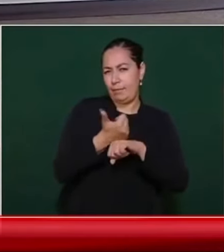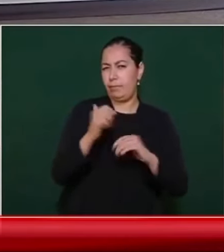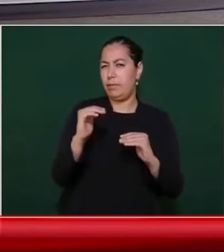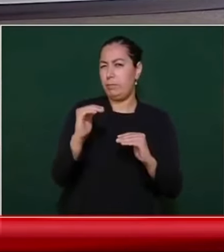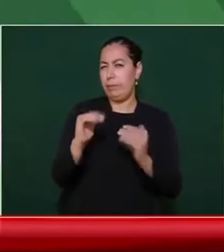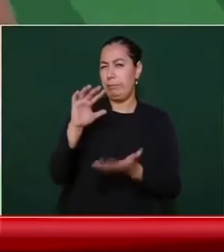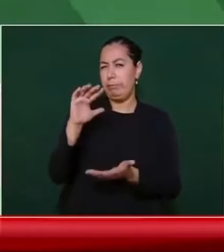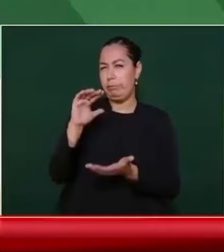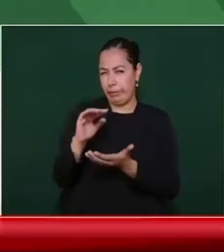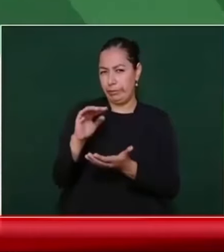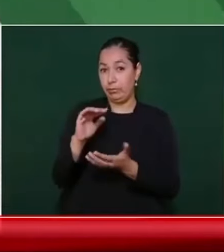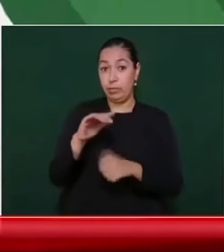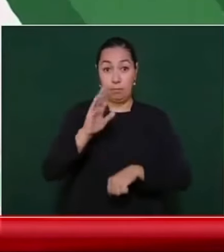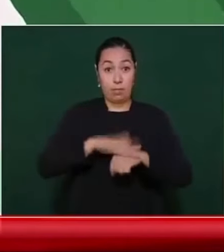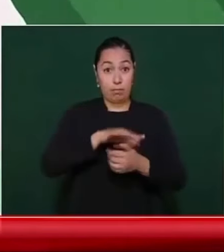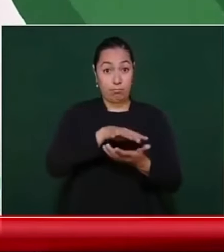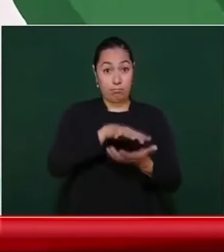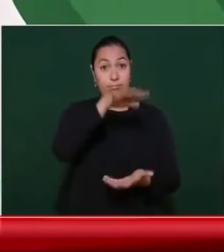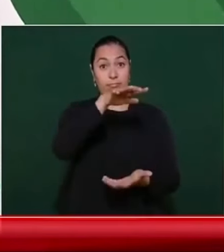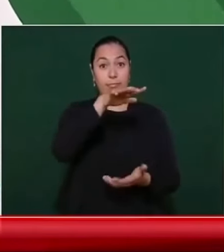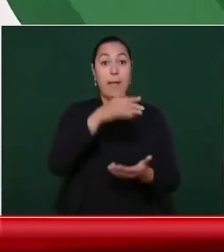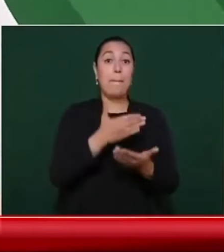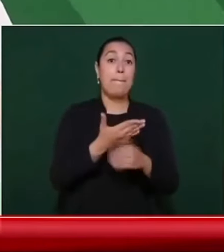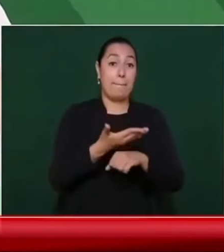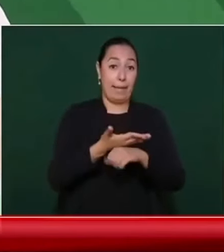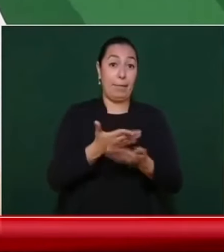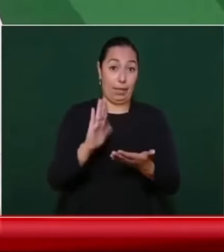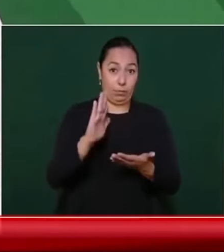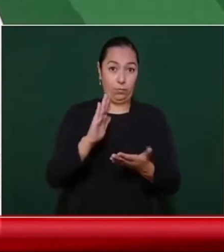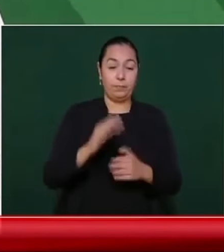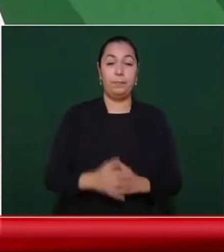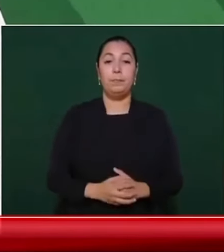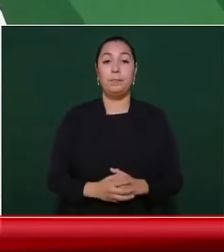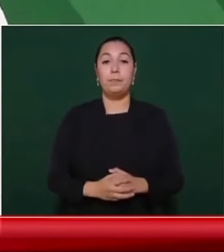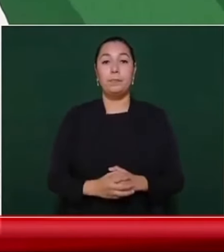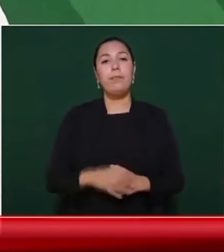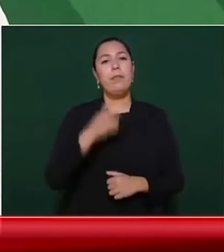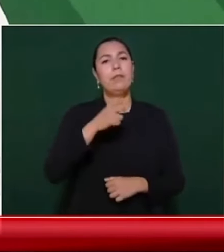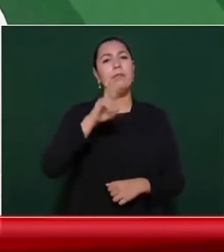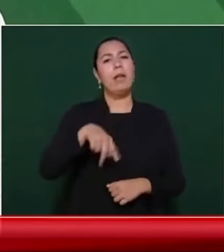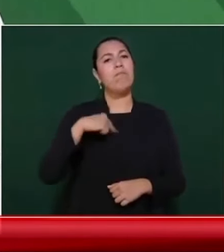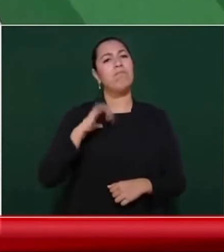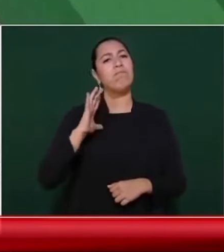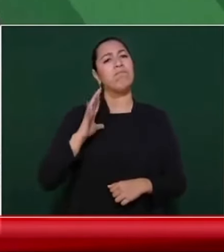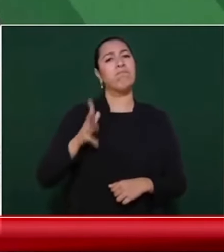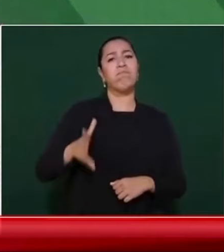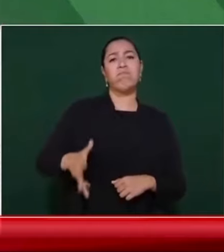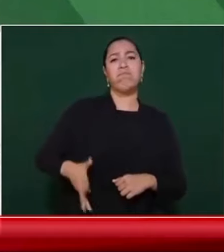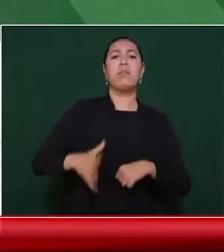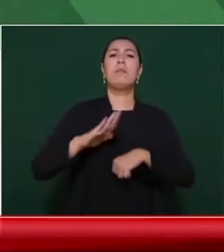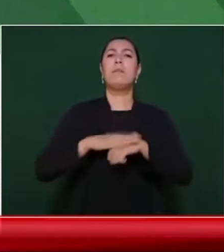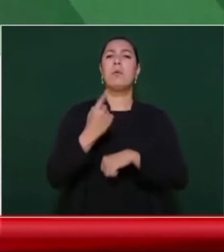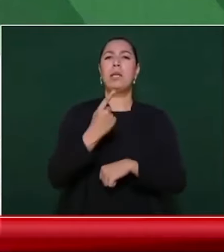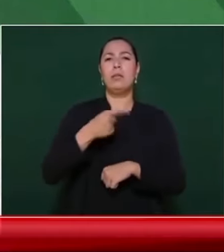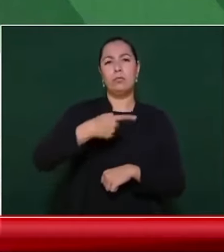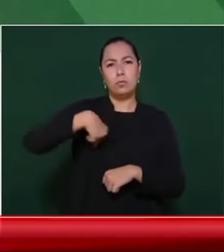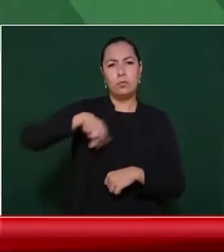o es mucho menos esto nos enorgullece porque contribuimos